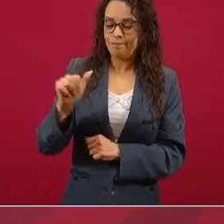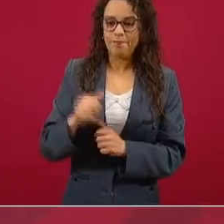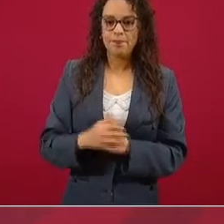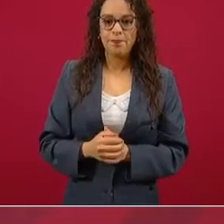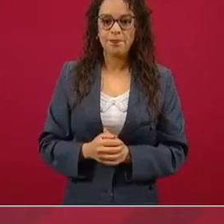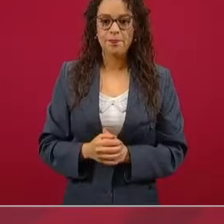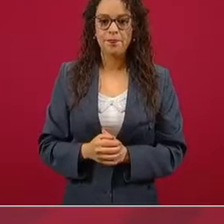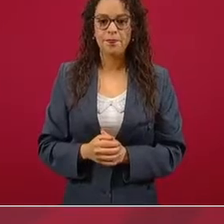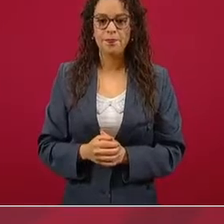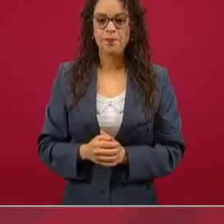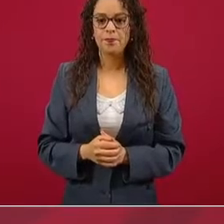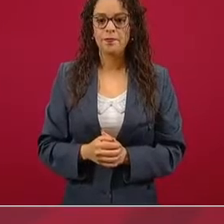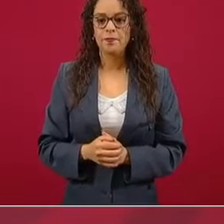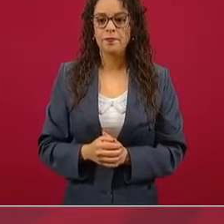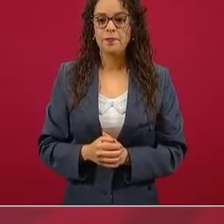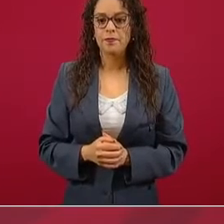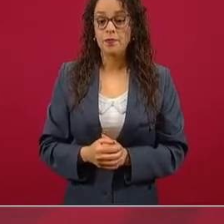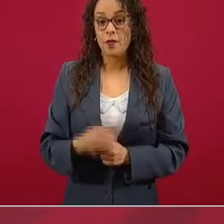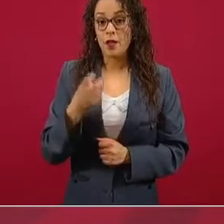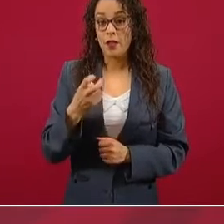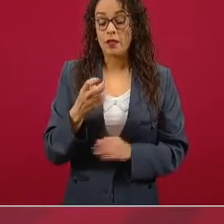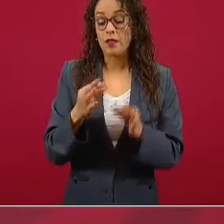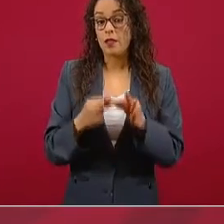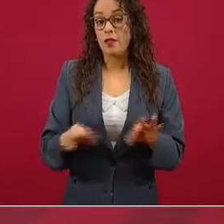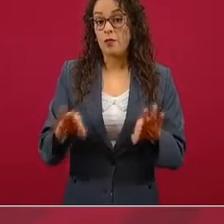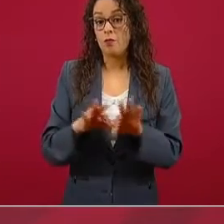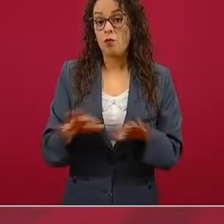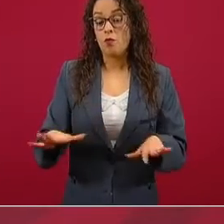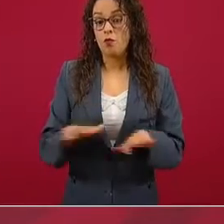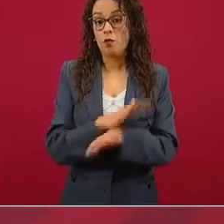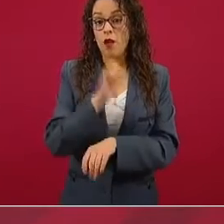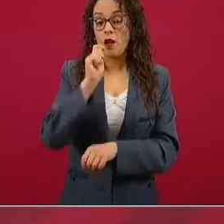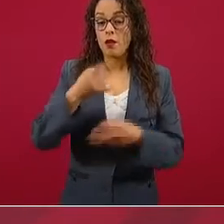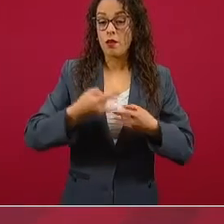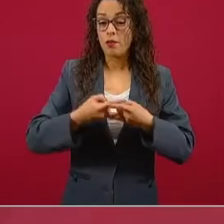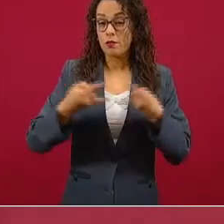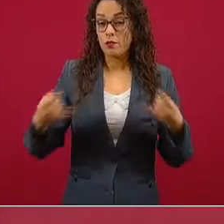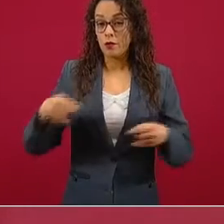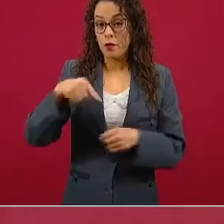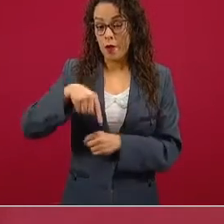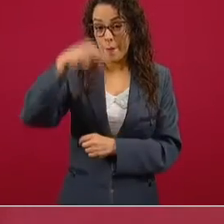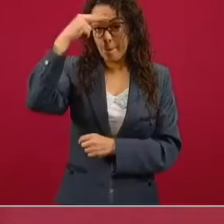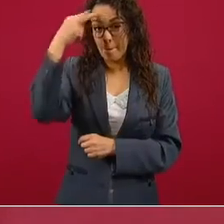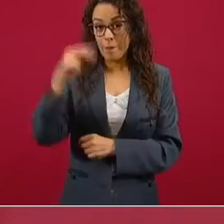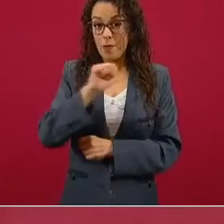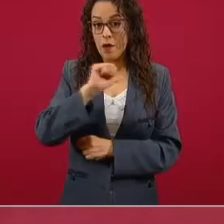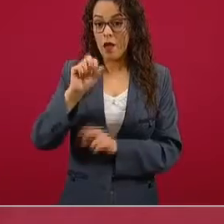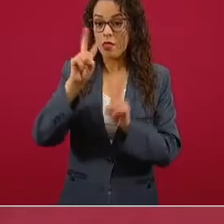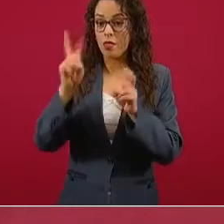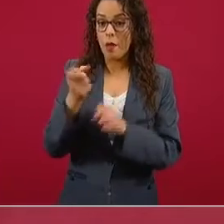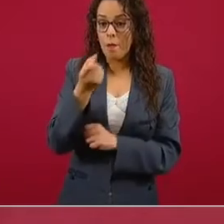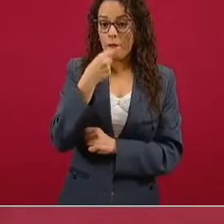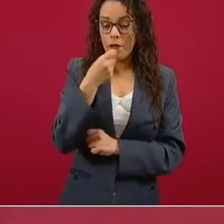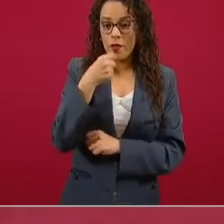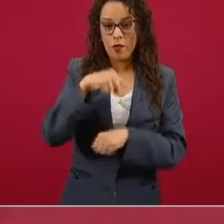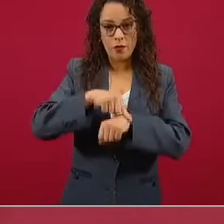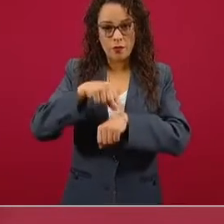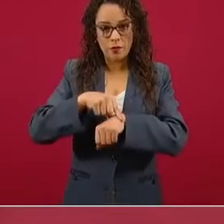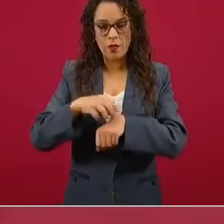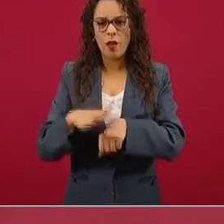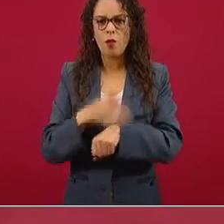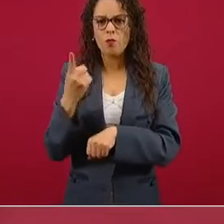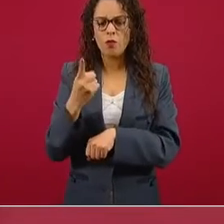Fue un parteaguas en la historia de la medicina de México, porque se instauraron 10